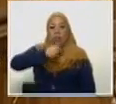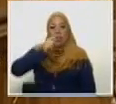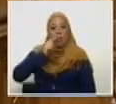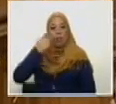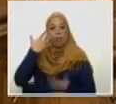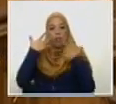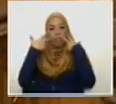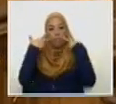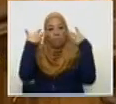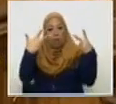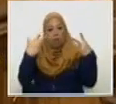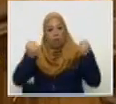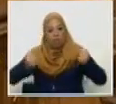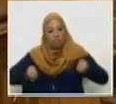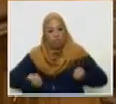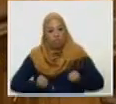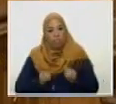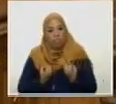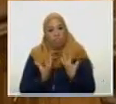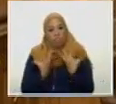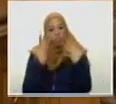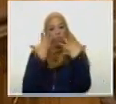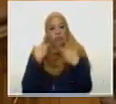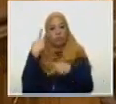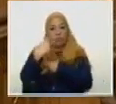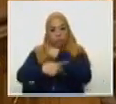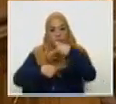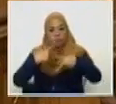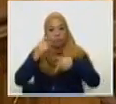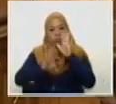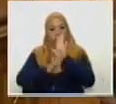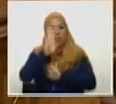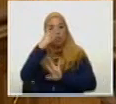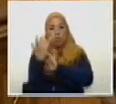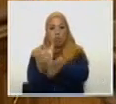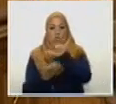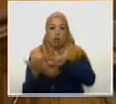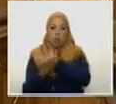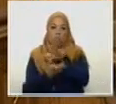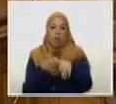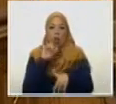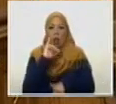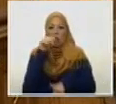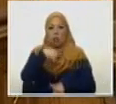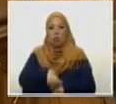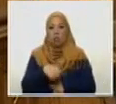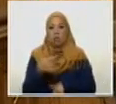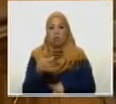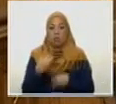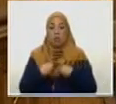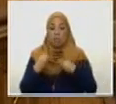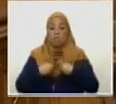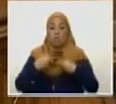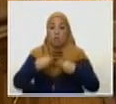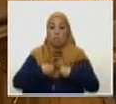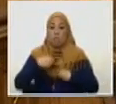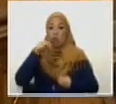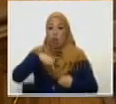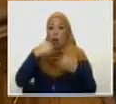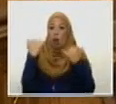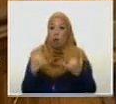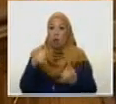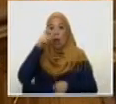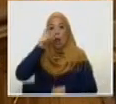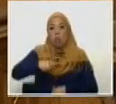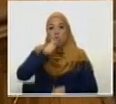esperanza para salir adelante de esta coyuntura que estamos atravesando. Al pueblo